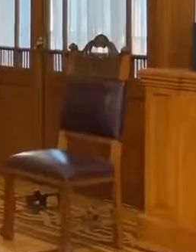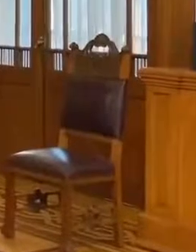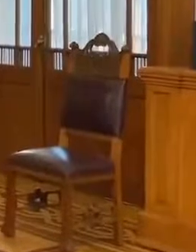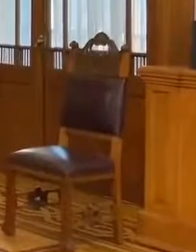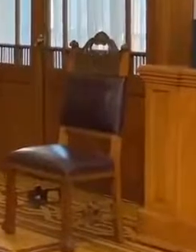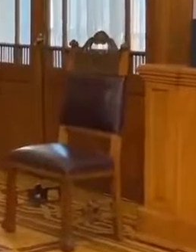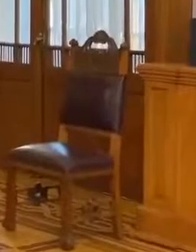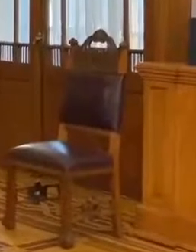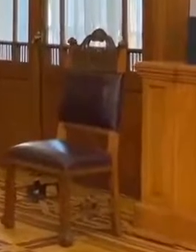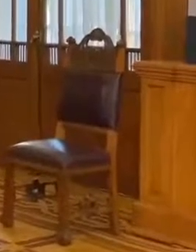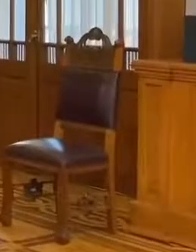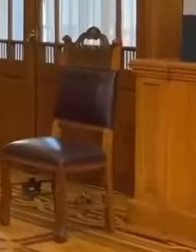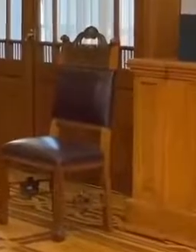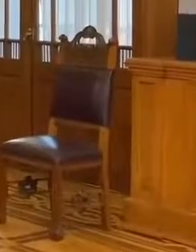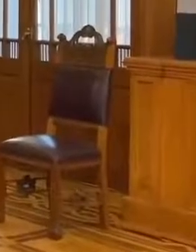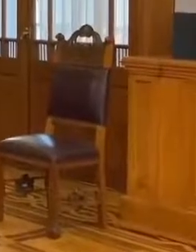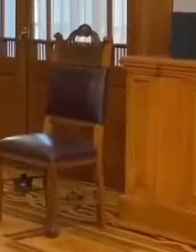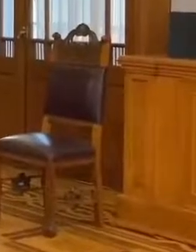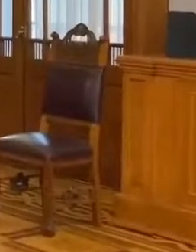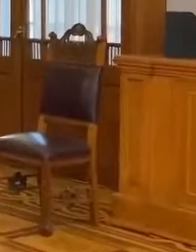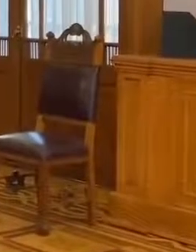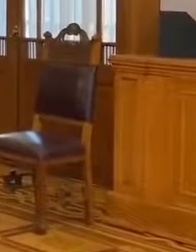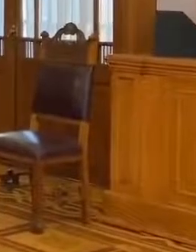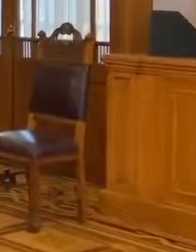también sentimos